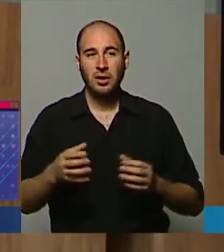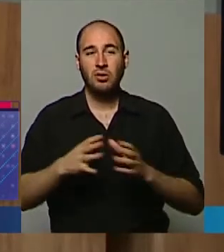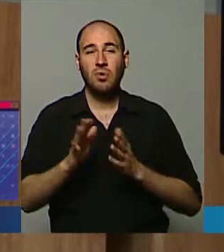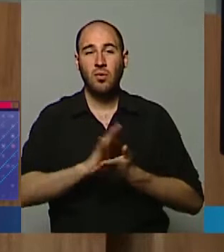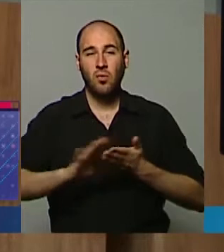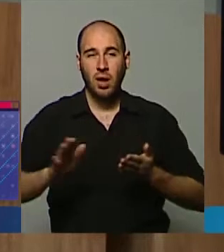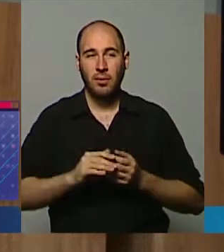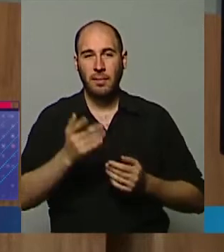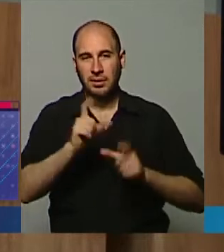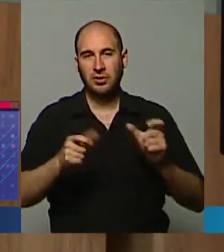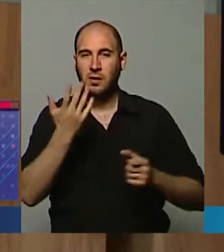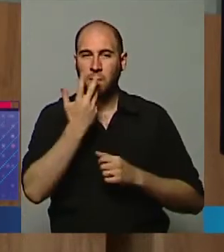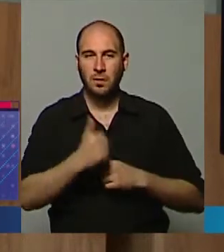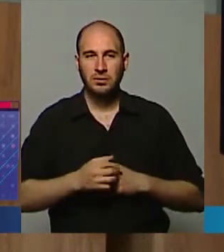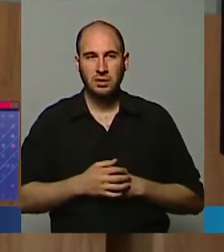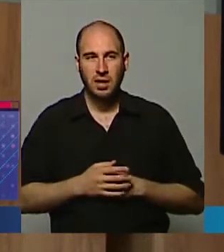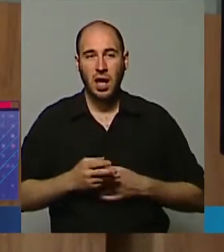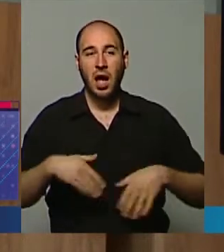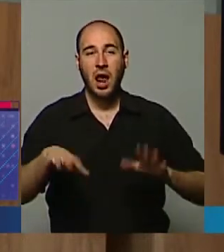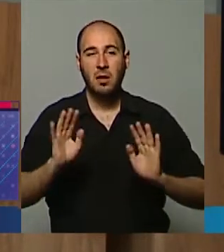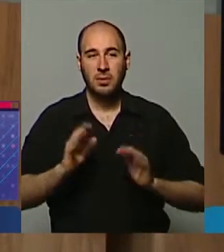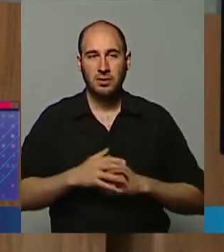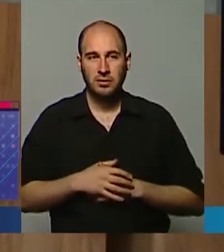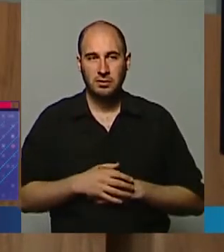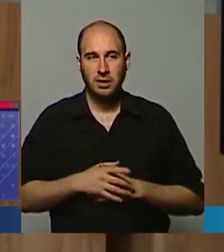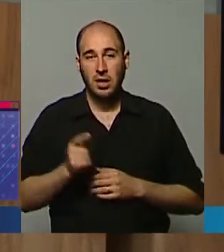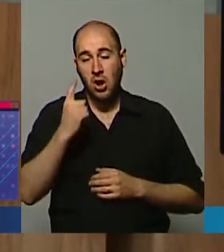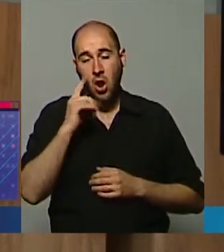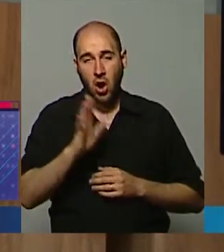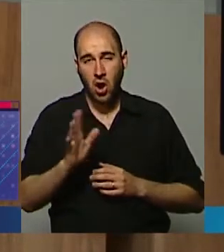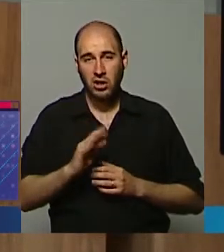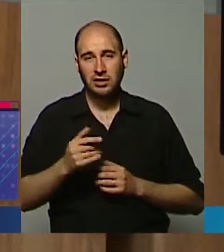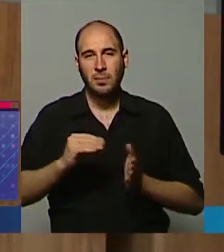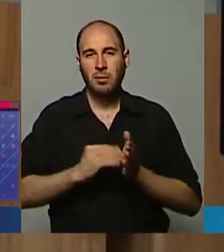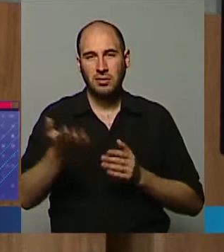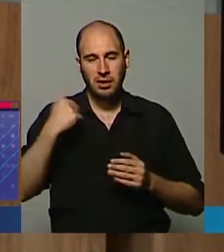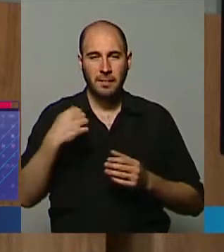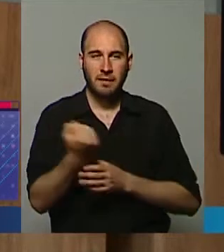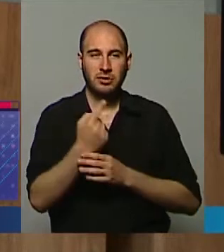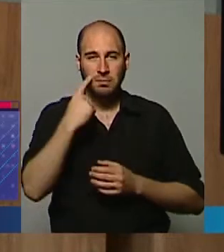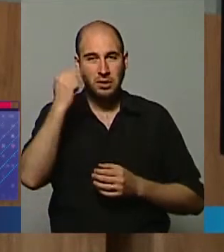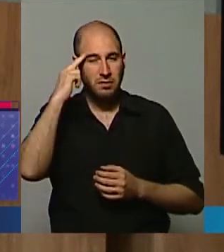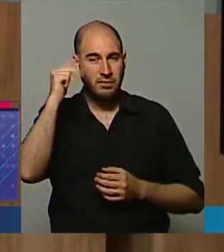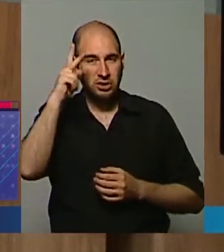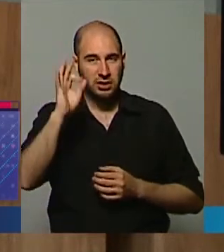generación de fanáticos que quizás no pudieron conocerlos en su época de esplendor, que fue en los